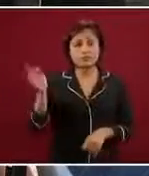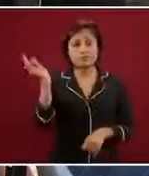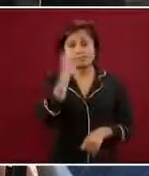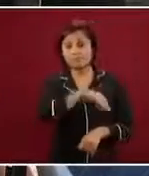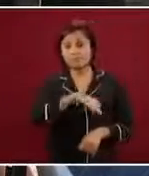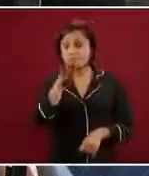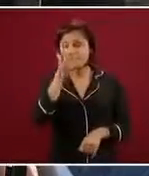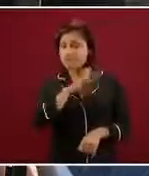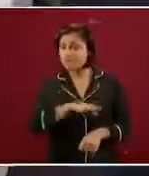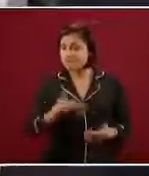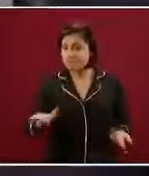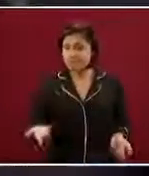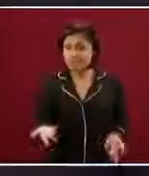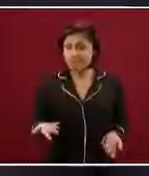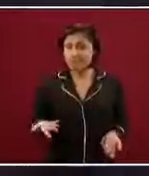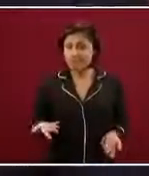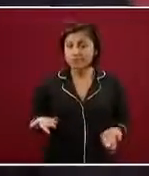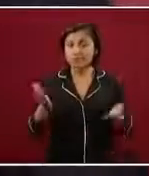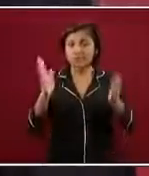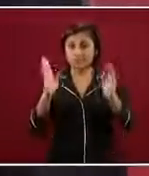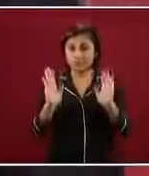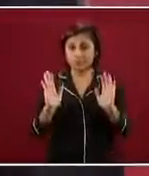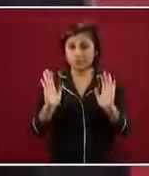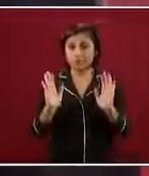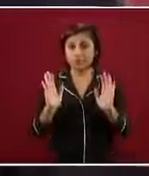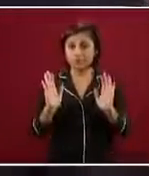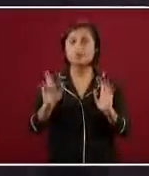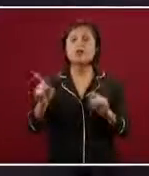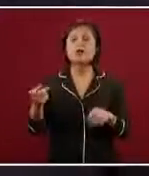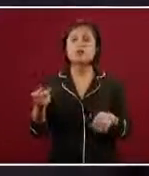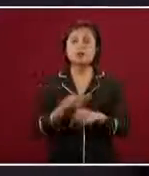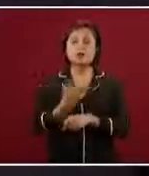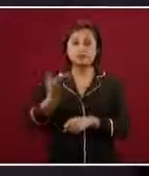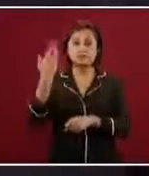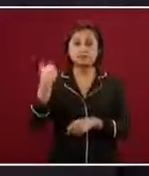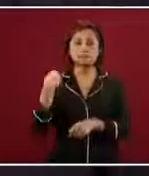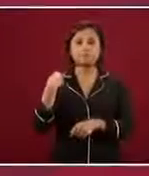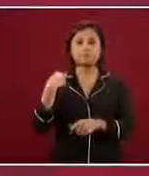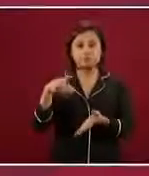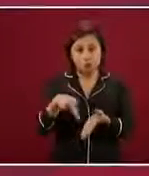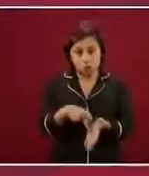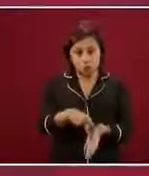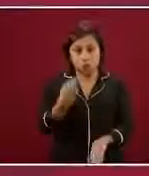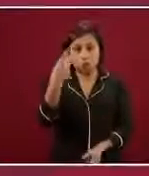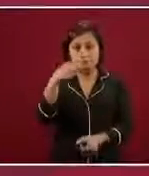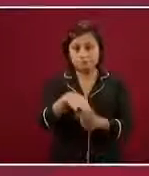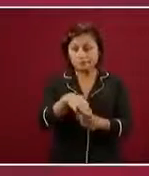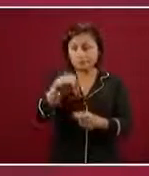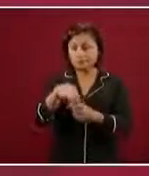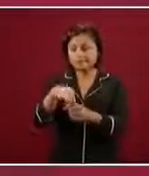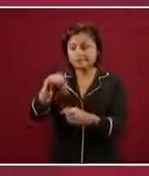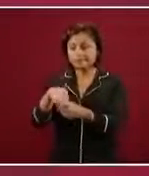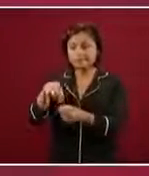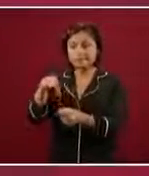Entonces están en el recuento y resulta de que faltaban boletas.